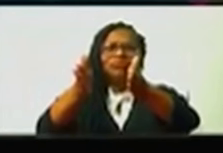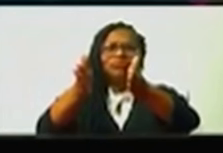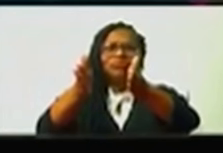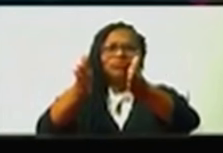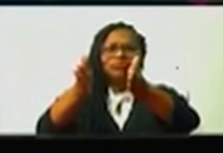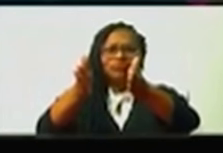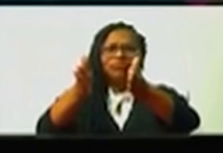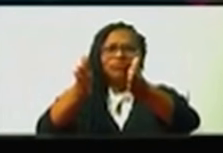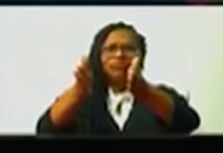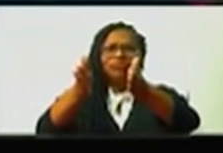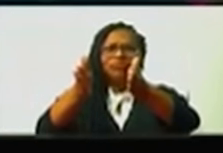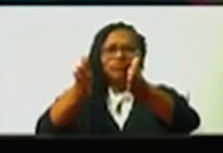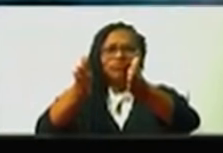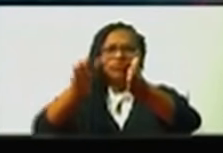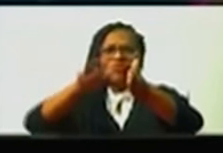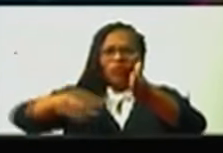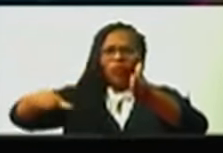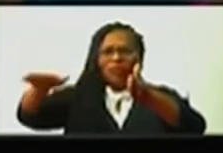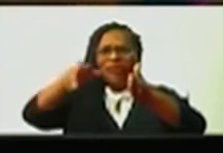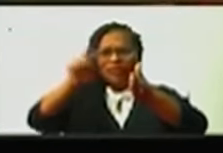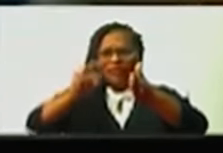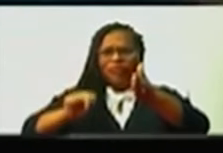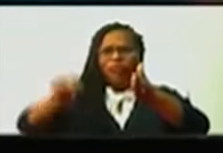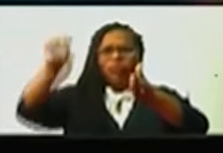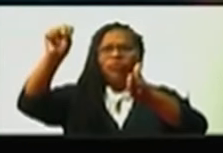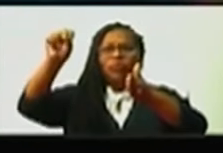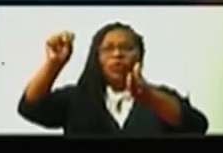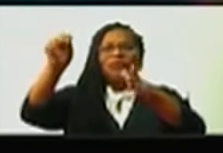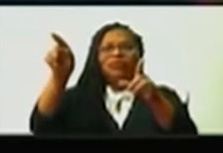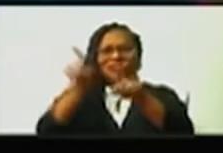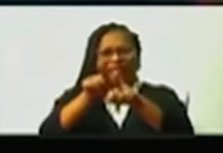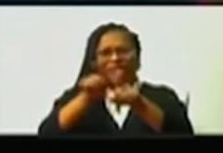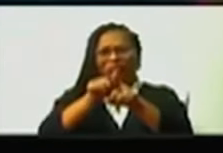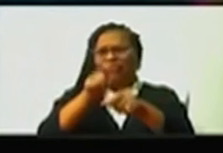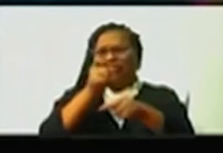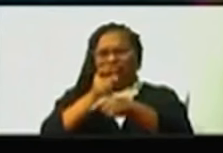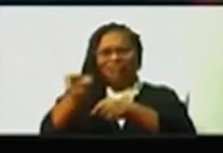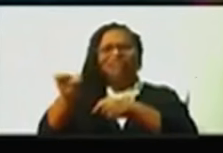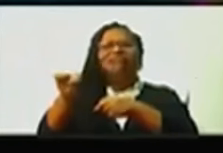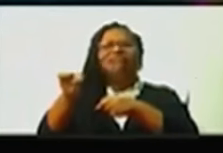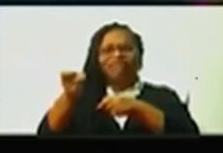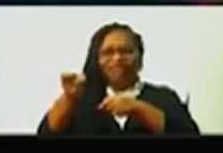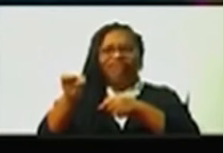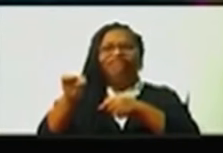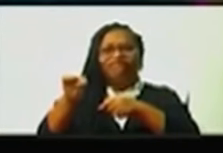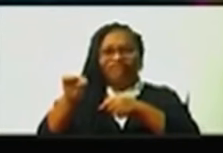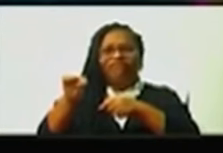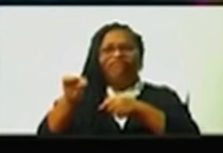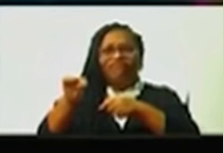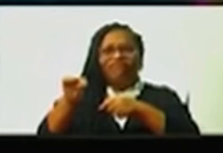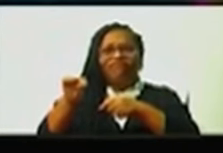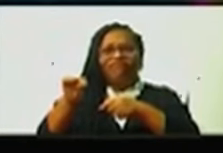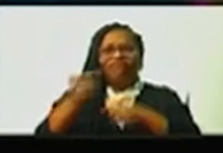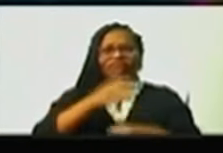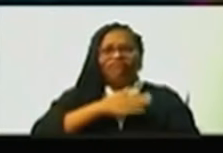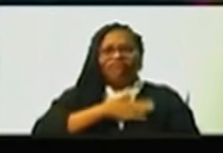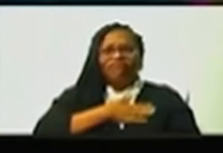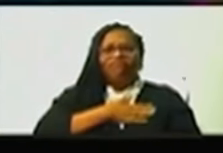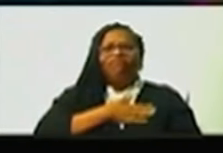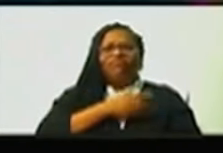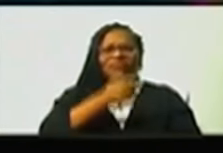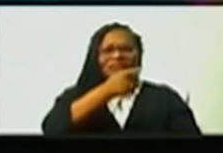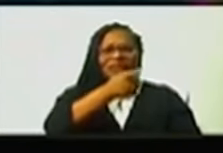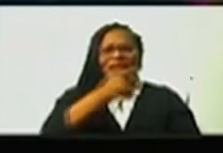el Cibao Sur está también muy afectada. Lamentando también este joven de